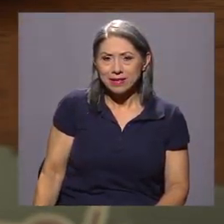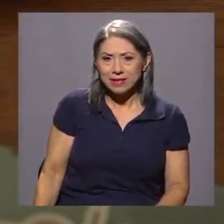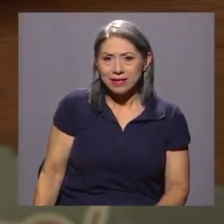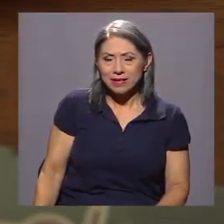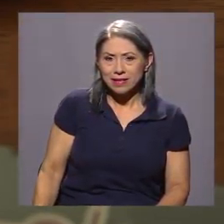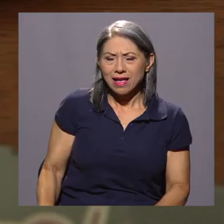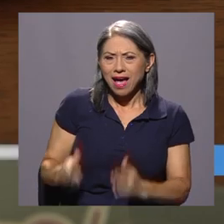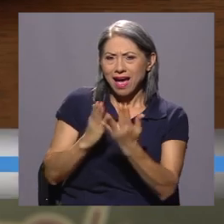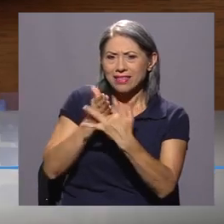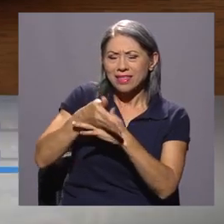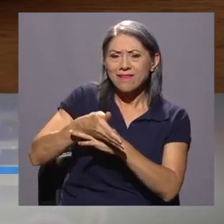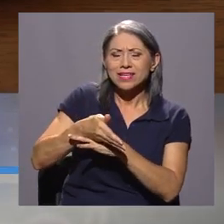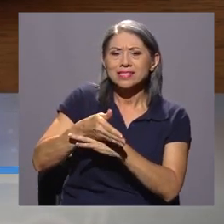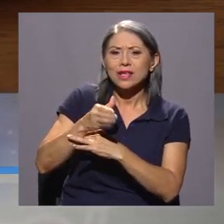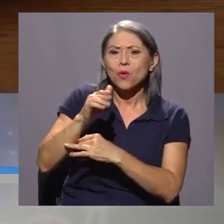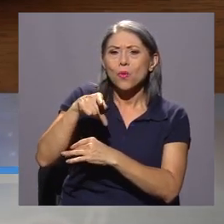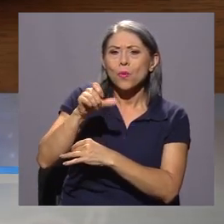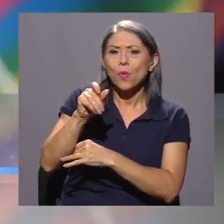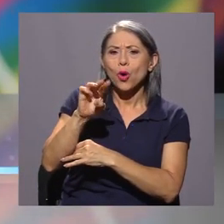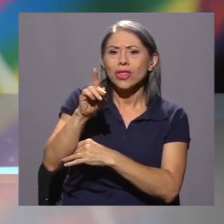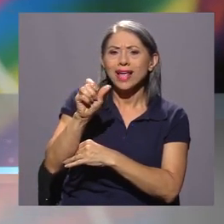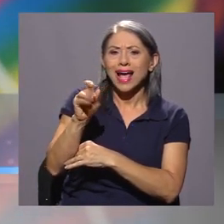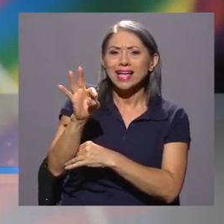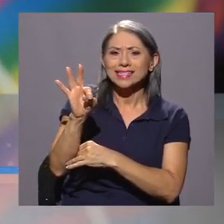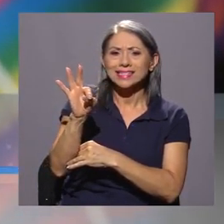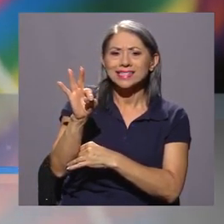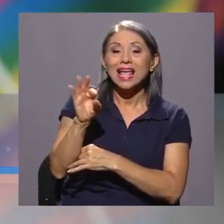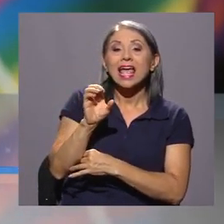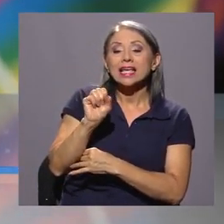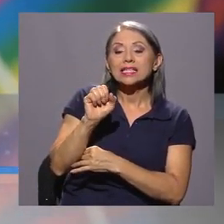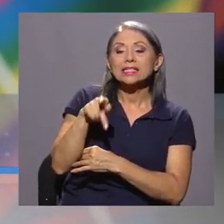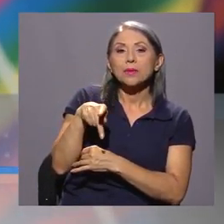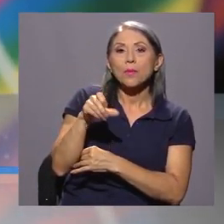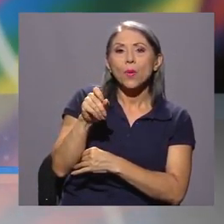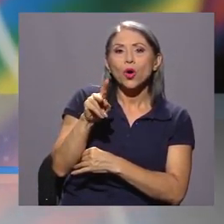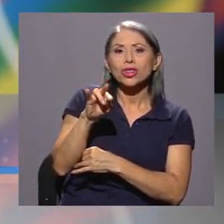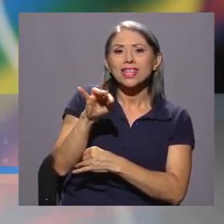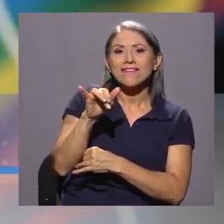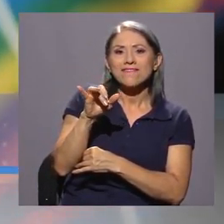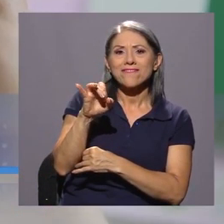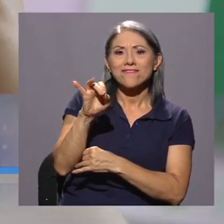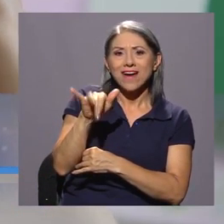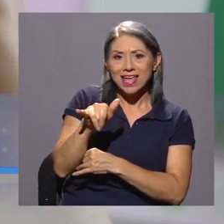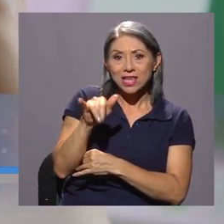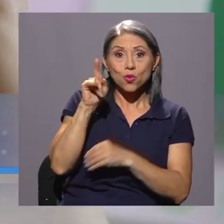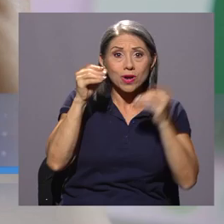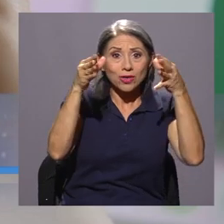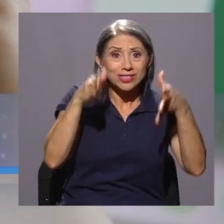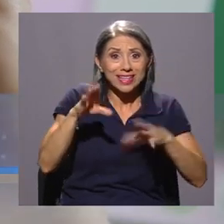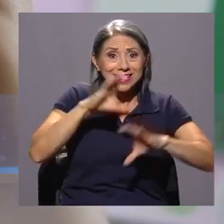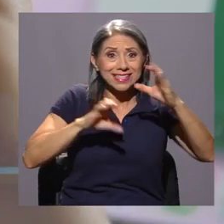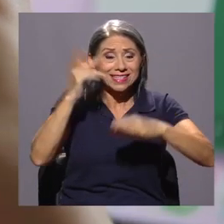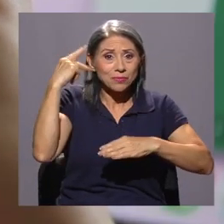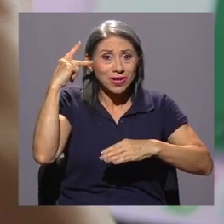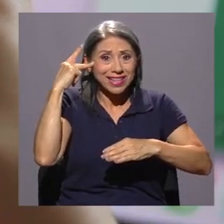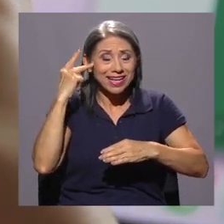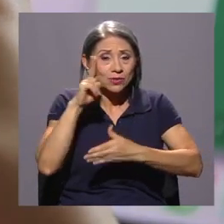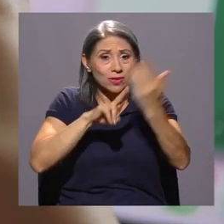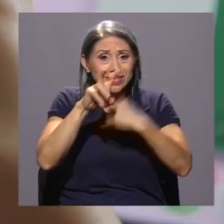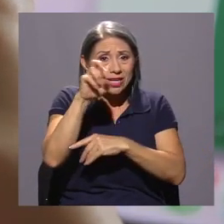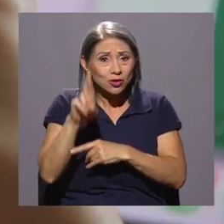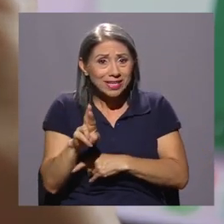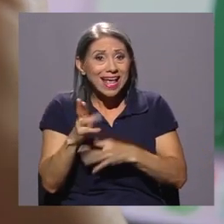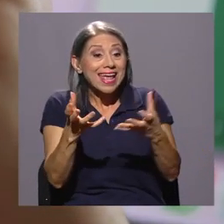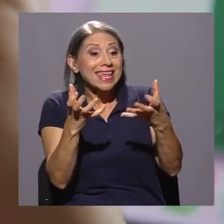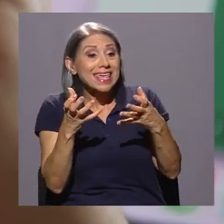a través de un podcast en spotify una docente de ciencias políticas de la ugr busca ayudar a sus colegas en el proceso de